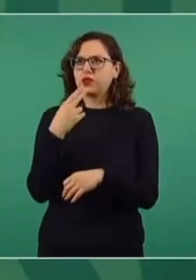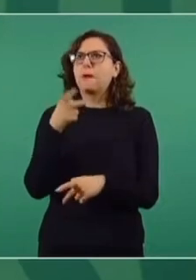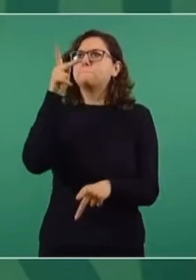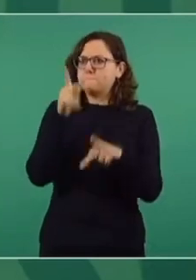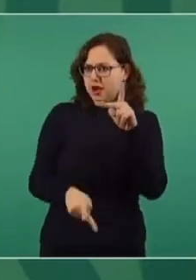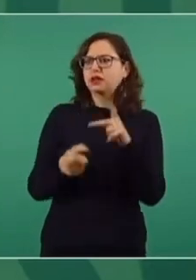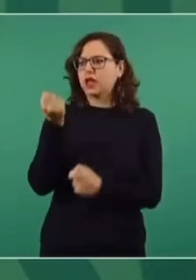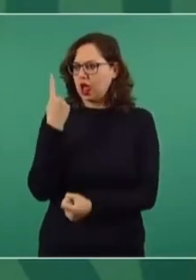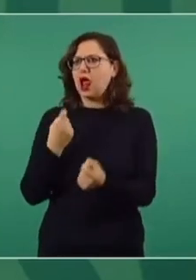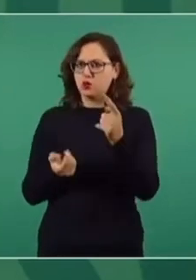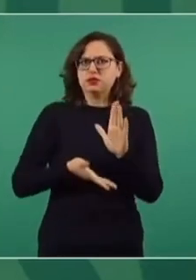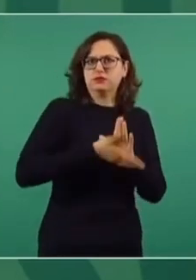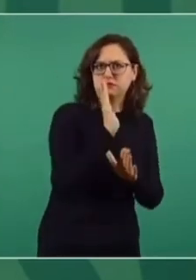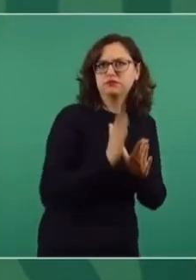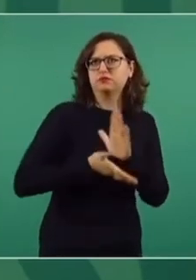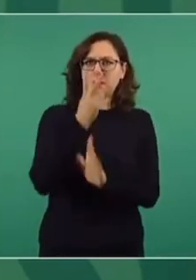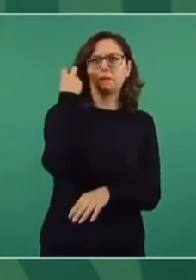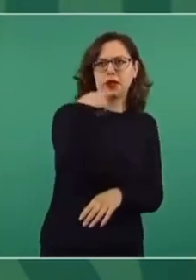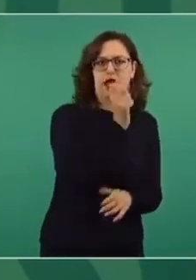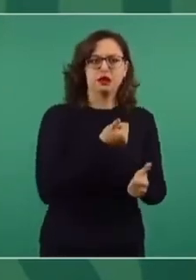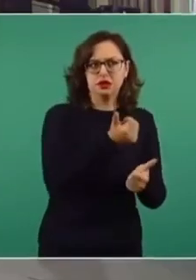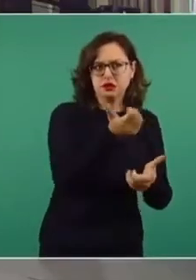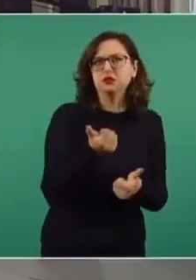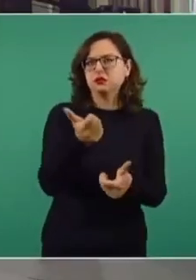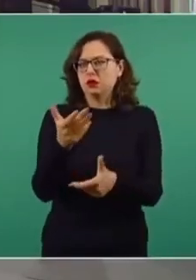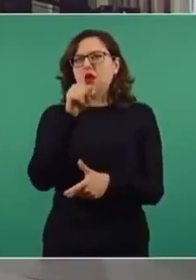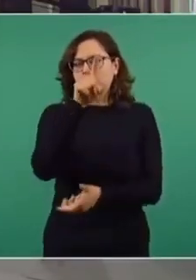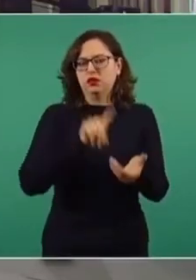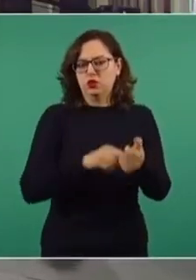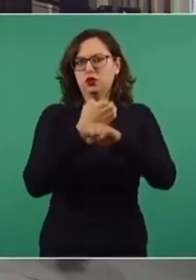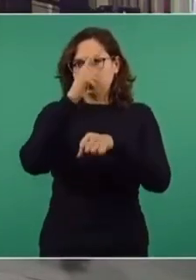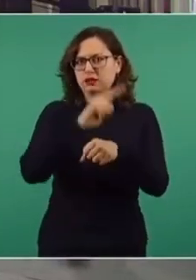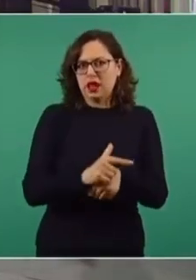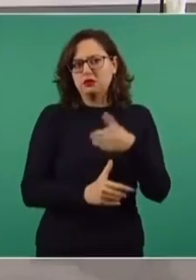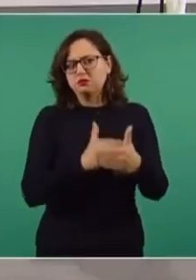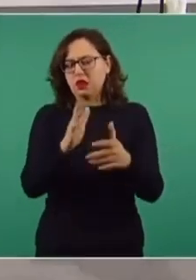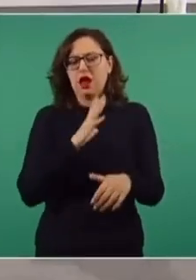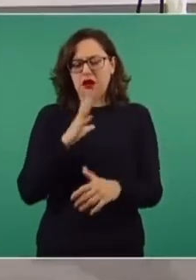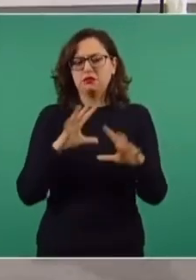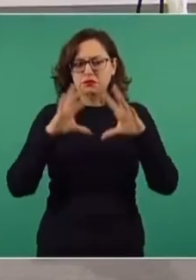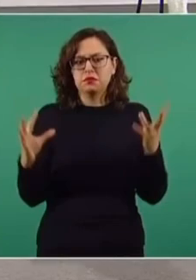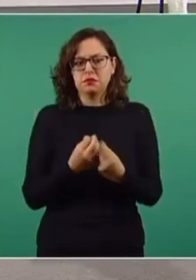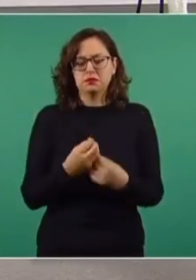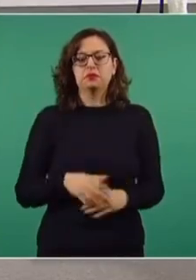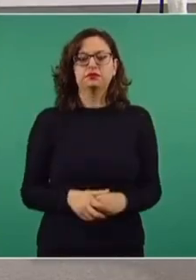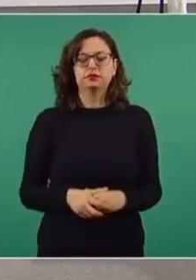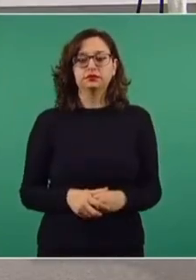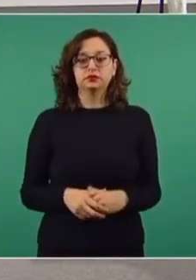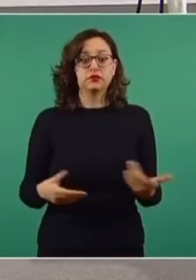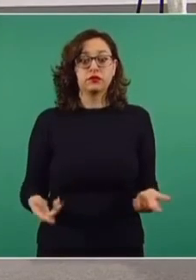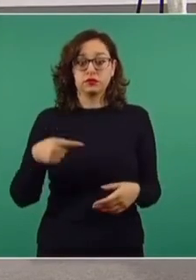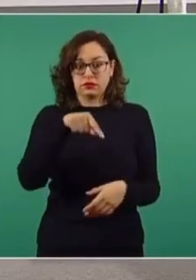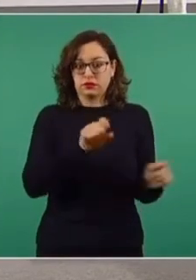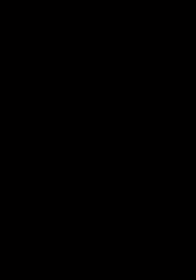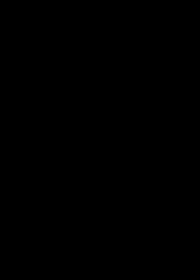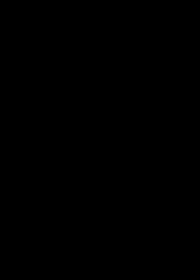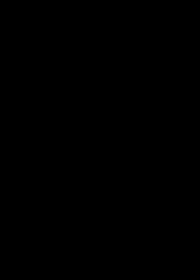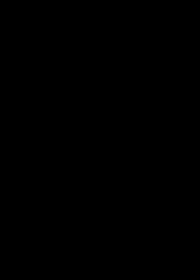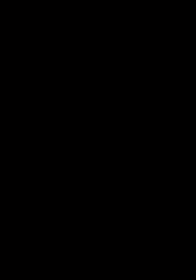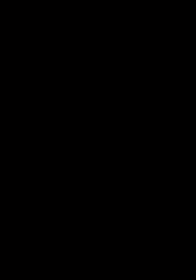hay vacunas en los estados, pero pues es normal. Pero es esto, miren. Y esta no la hice ahorita, ¿eh?